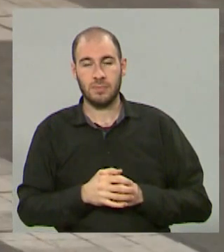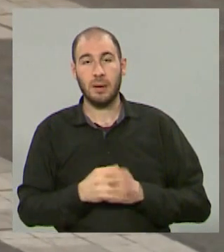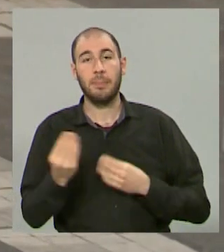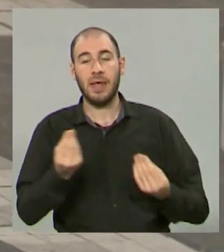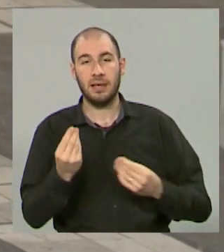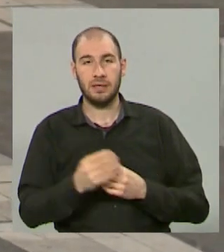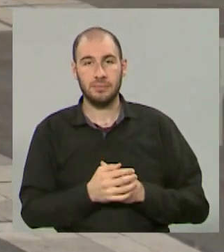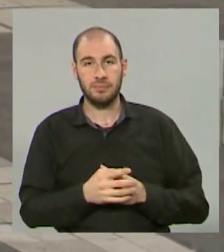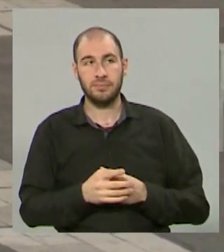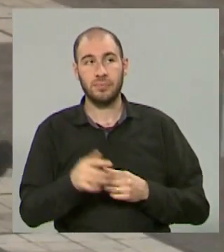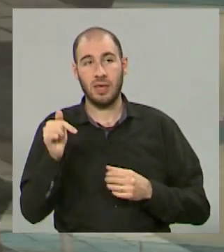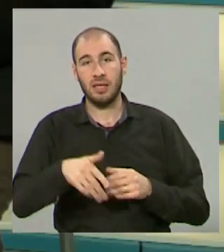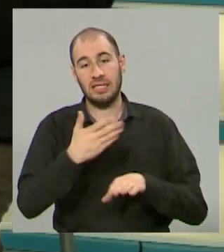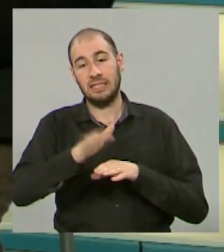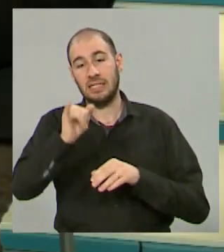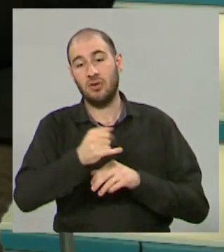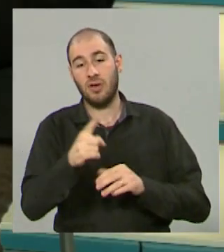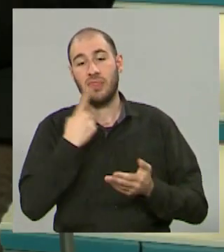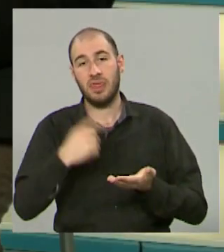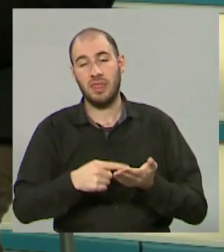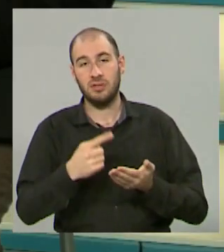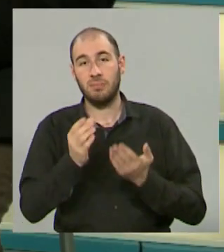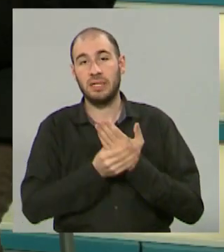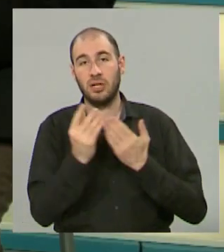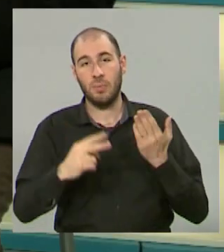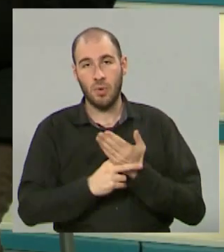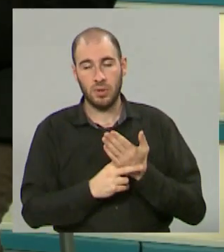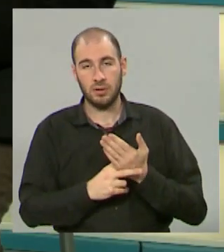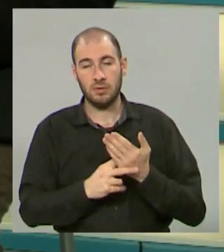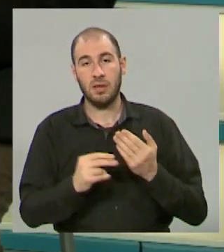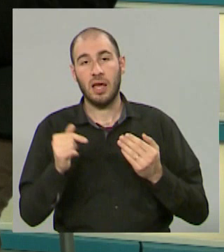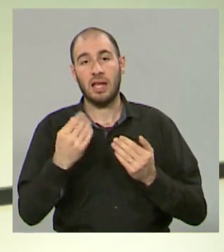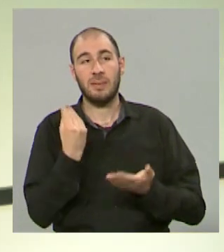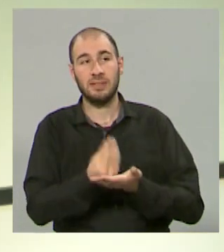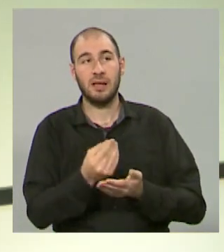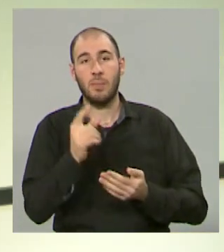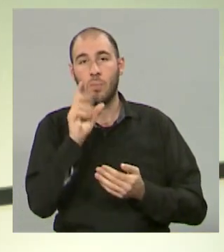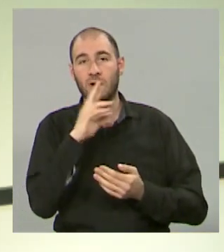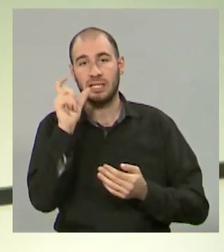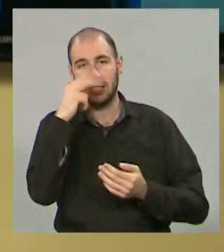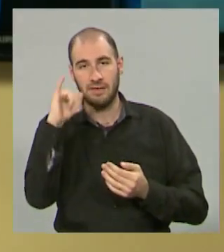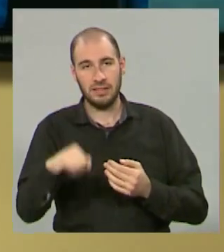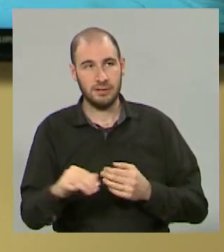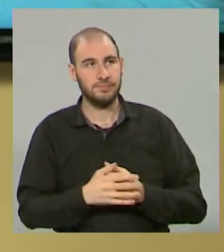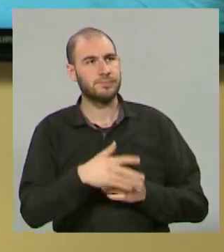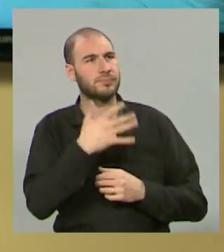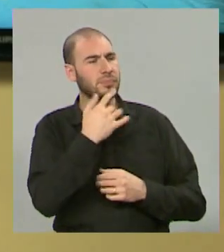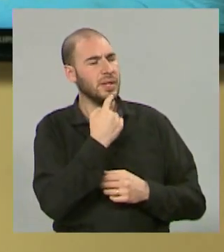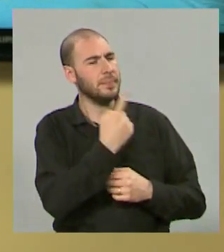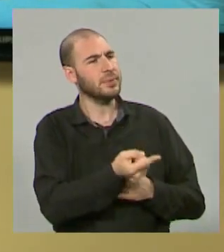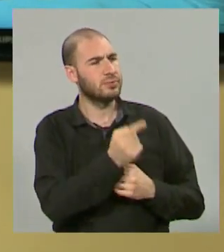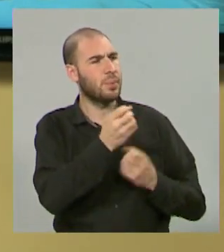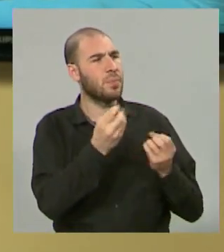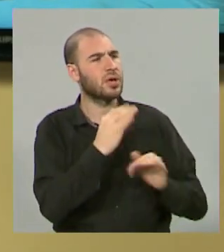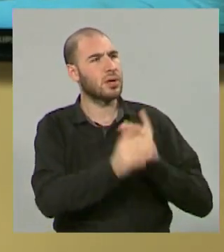para que continúe o no, según lo que decida el Ministerio Público, en este caso representado por la doctora Chávez. Claro. Ramiro, ¿por qué